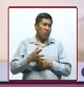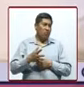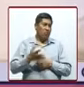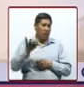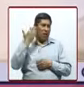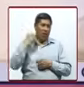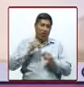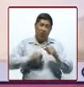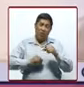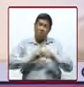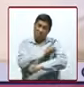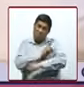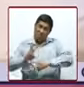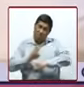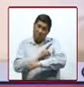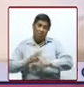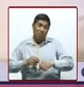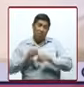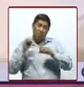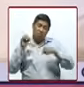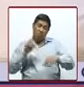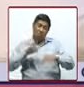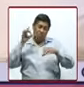a los defensores para meter un gol,